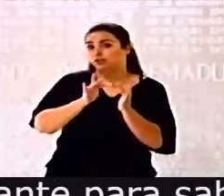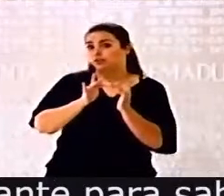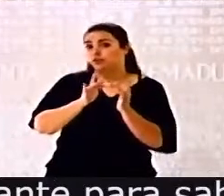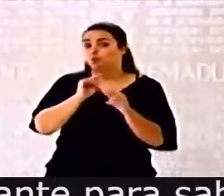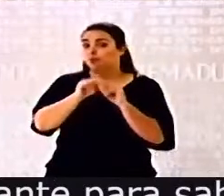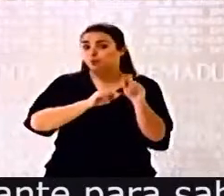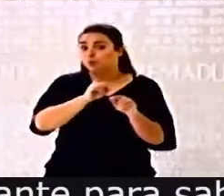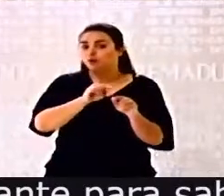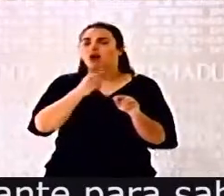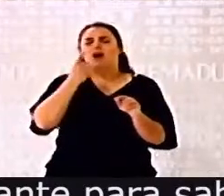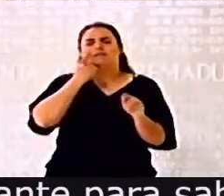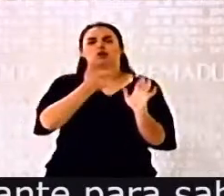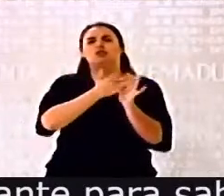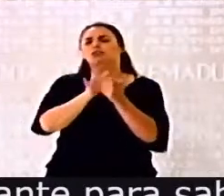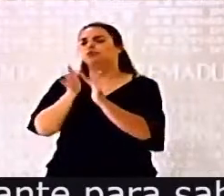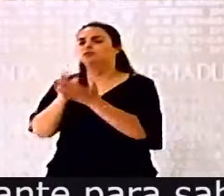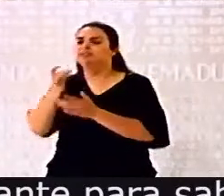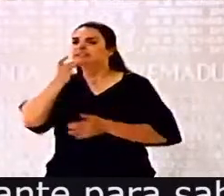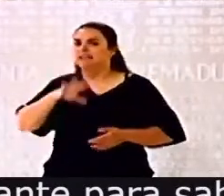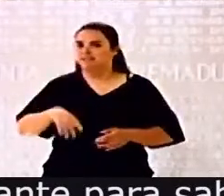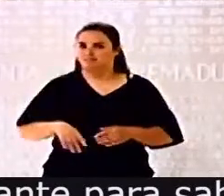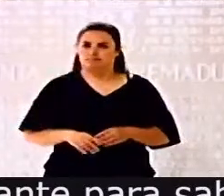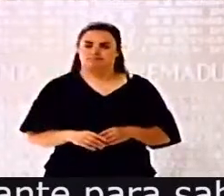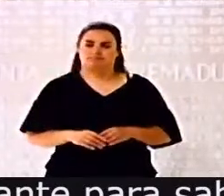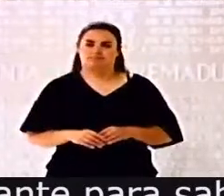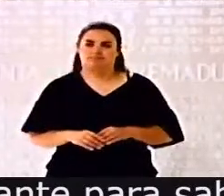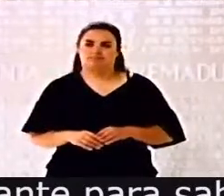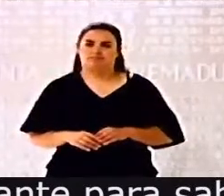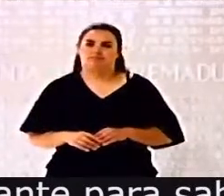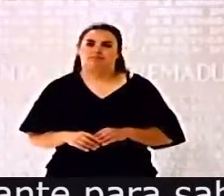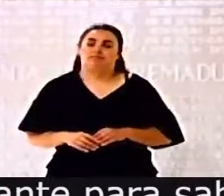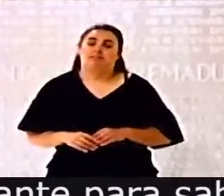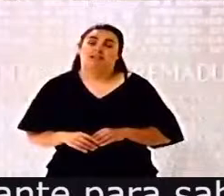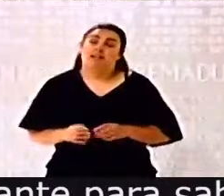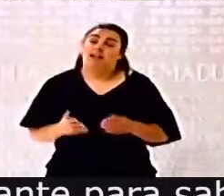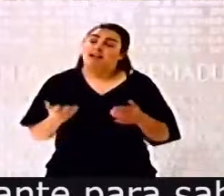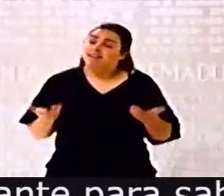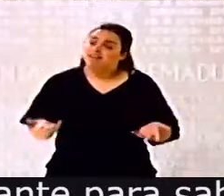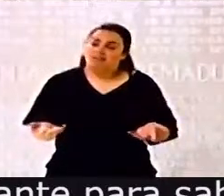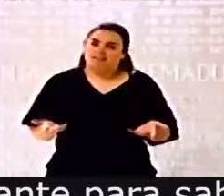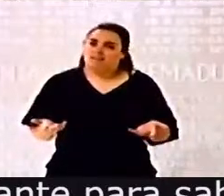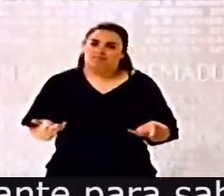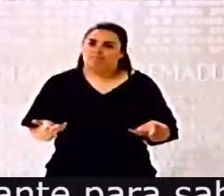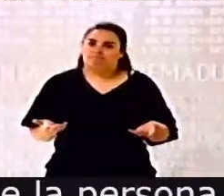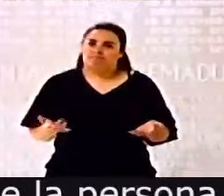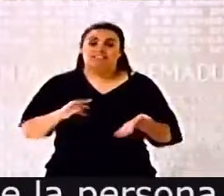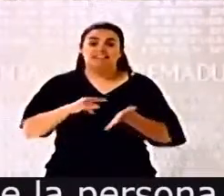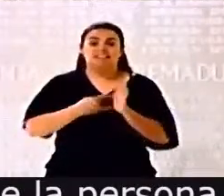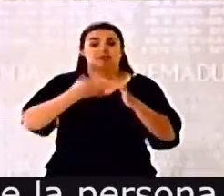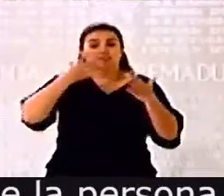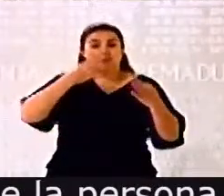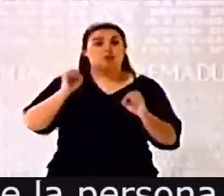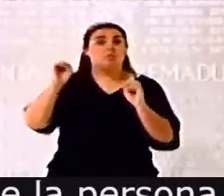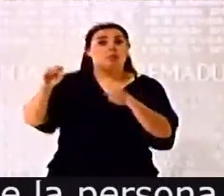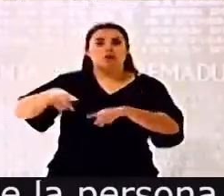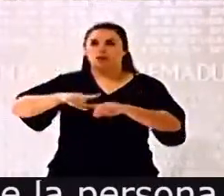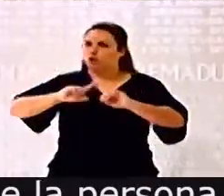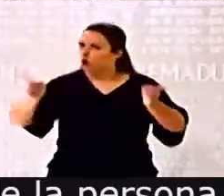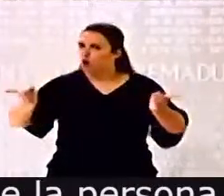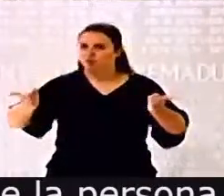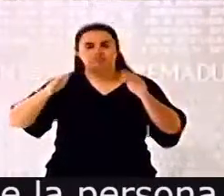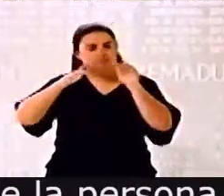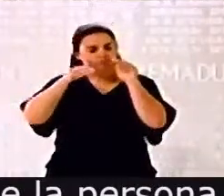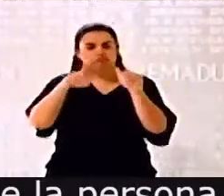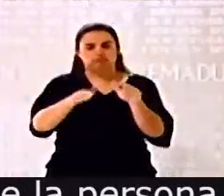quiénes son los contactos estrechos de esa persona. Por tanto, no podemos renunciar a este mecanismo de seguridad.